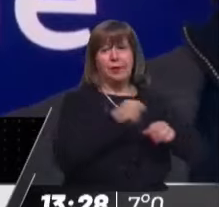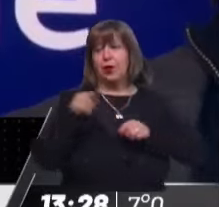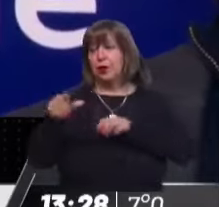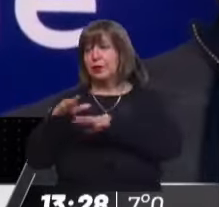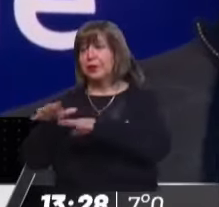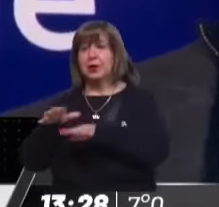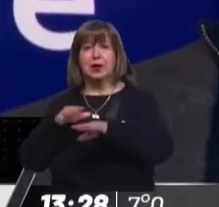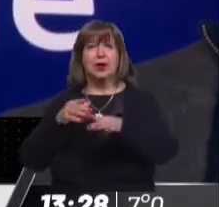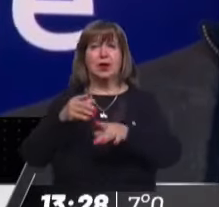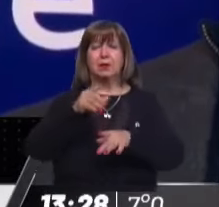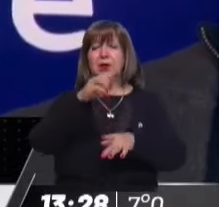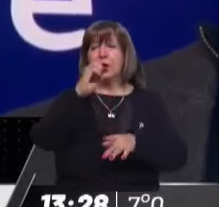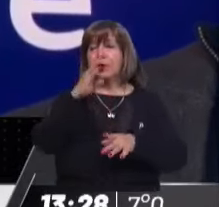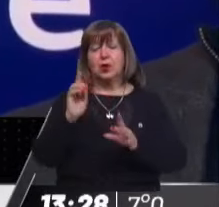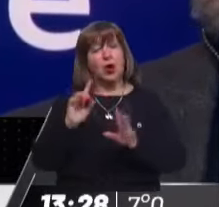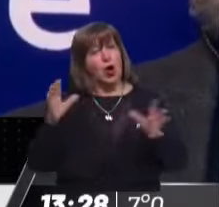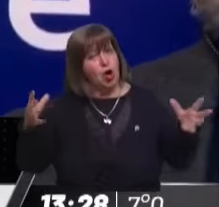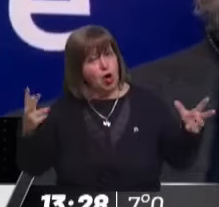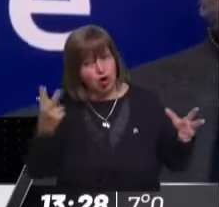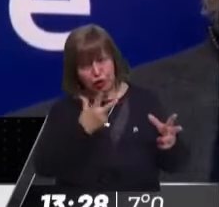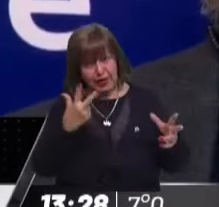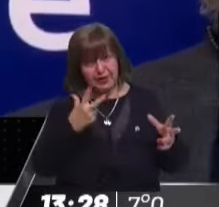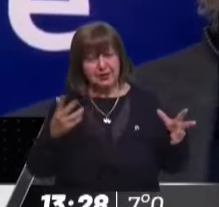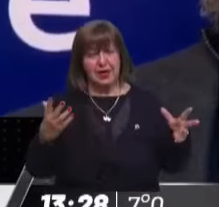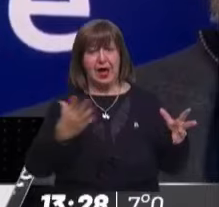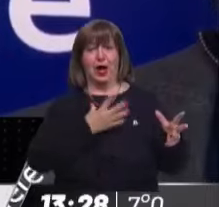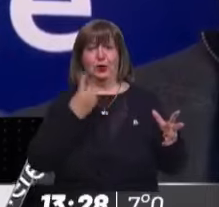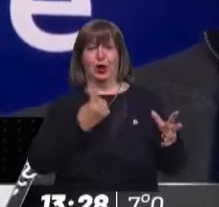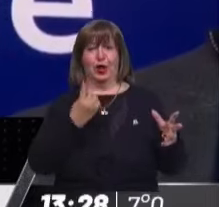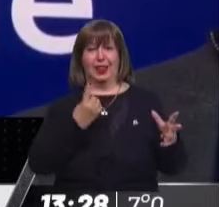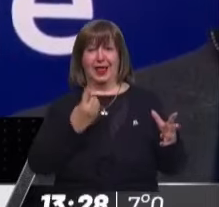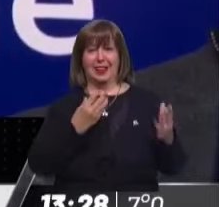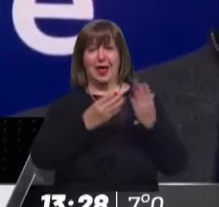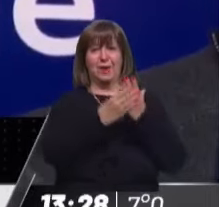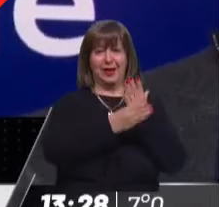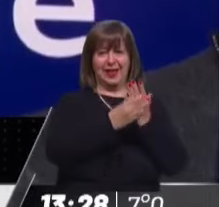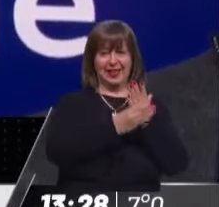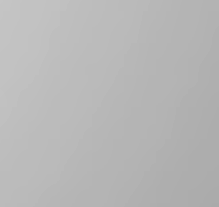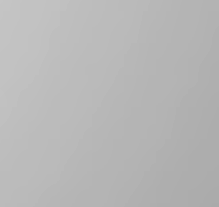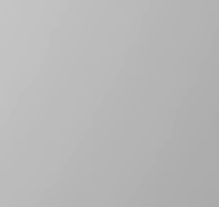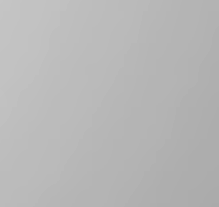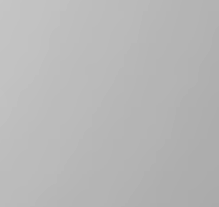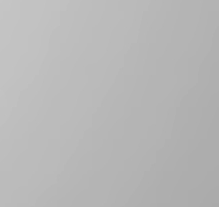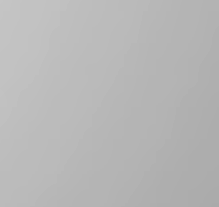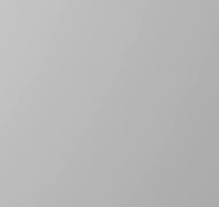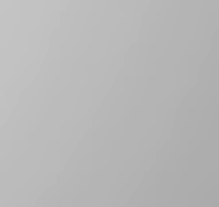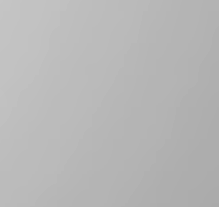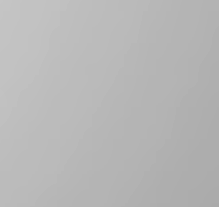vamos a encontrar a nadie, sino que el saldo va a ser siempre negativo.